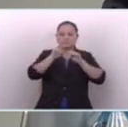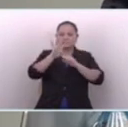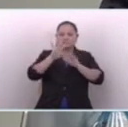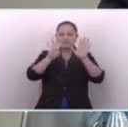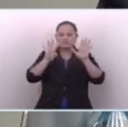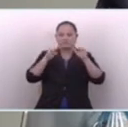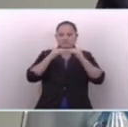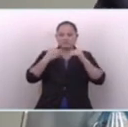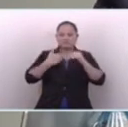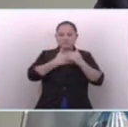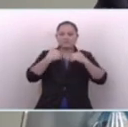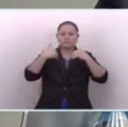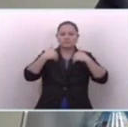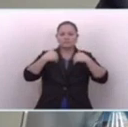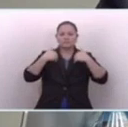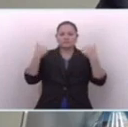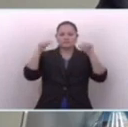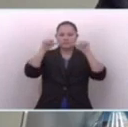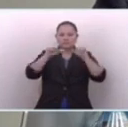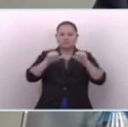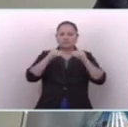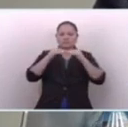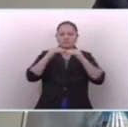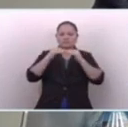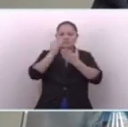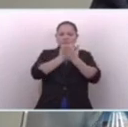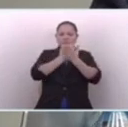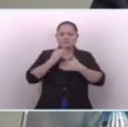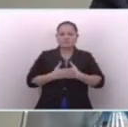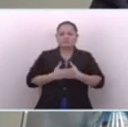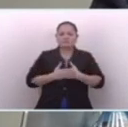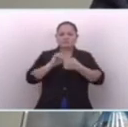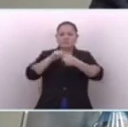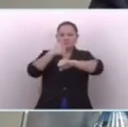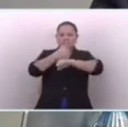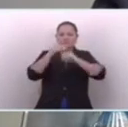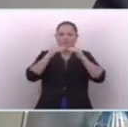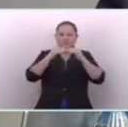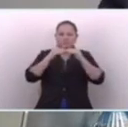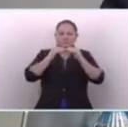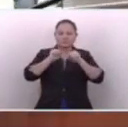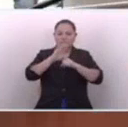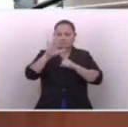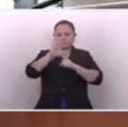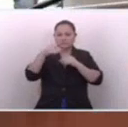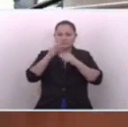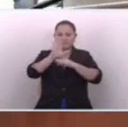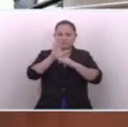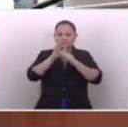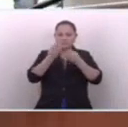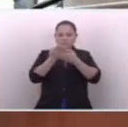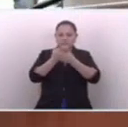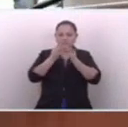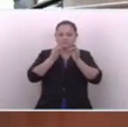749, tenemos la aprobación de la agenda que está establecida, ya todos tienen en su poder la agenda